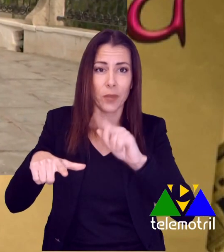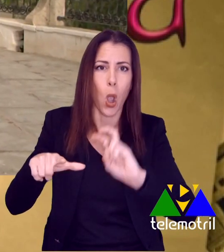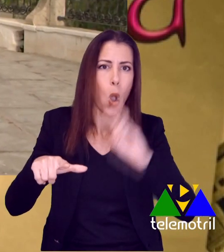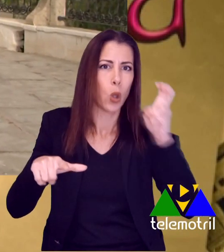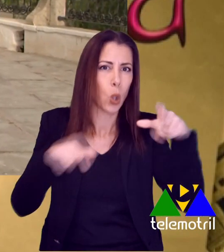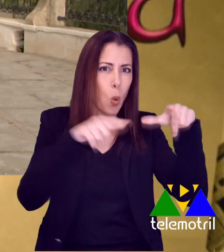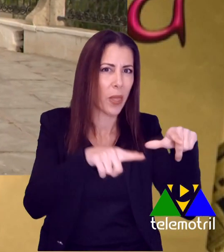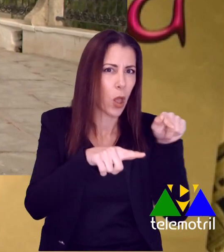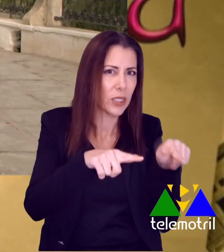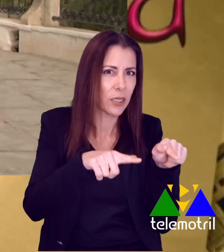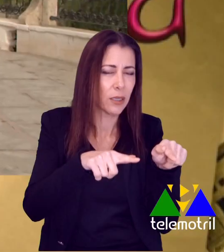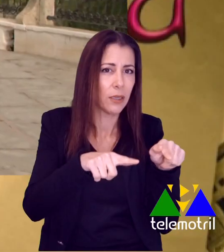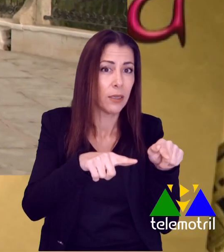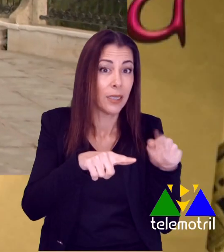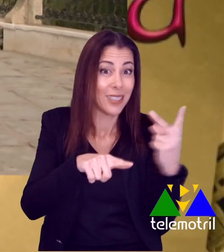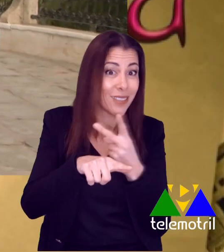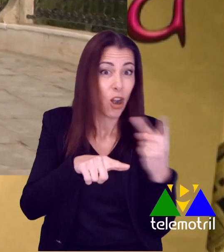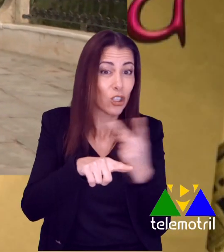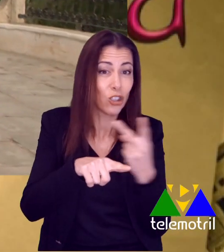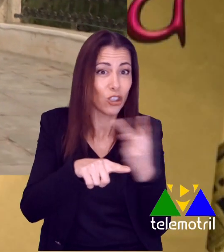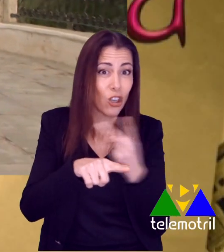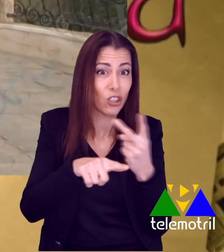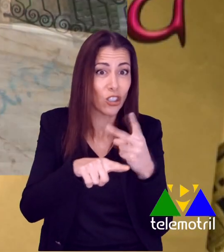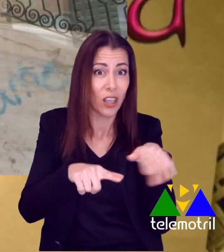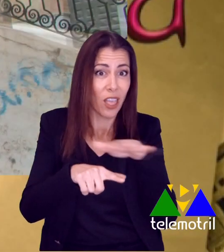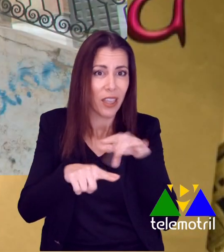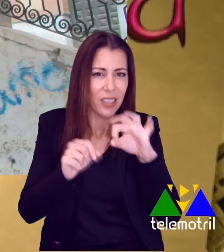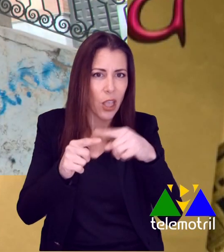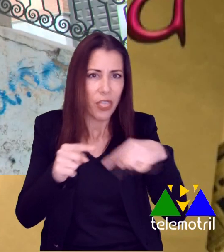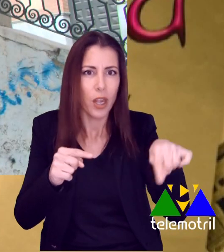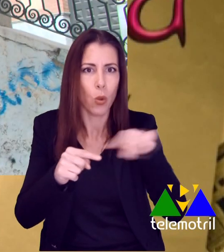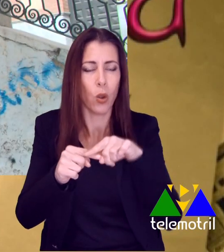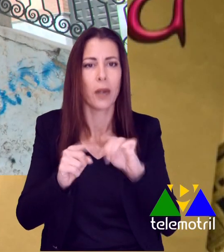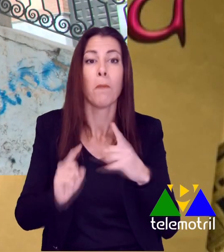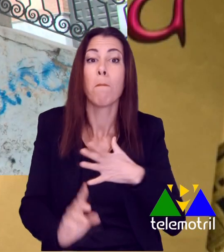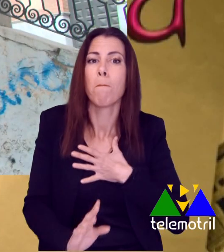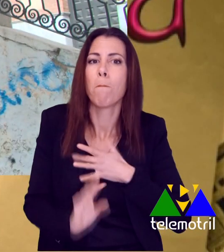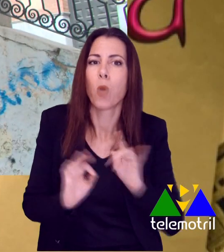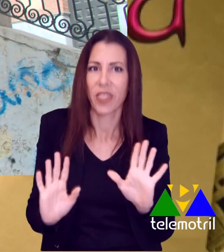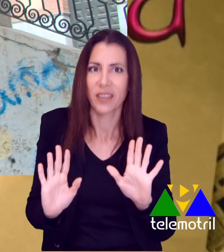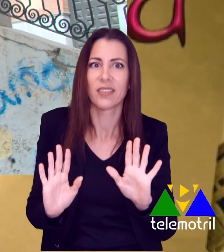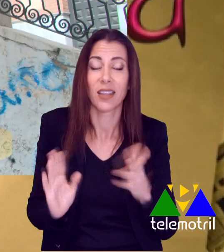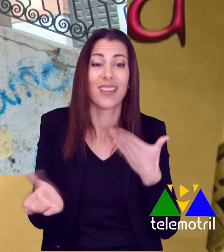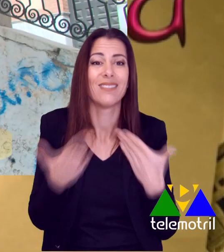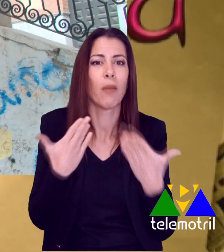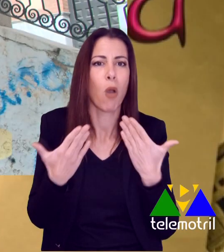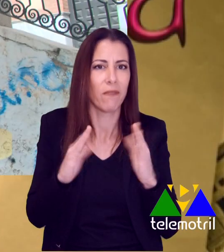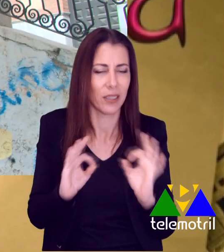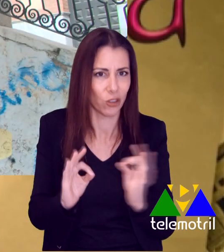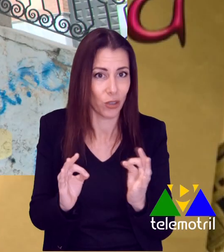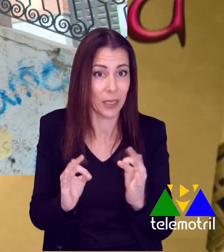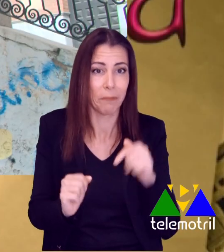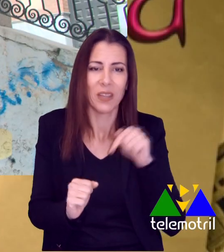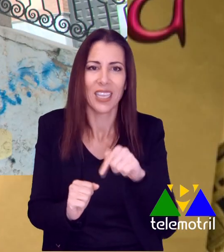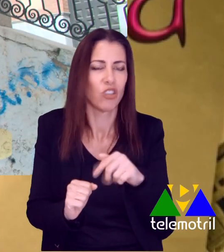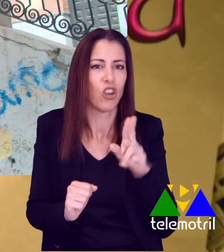otro cuadrado allí, y entre las dos, la parte semicircular. Puede ser que estemos hablando de que